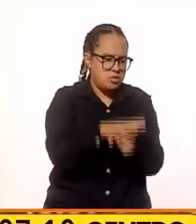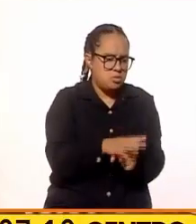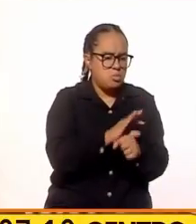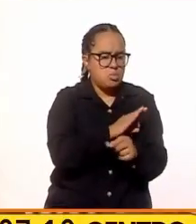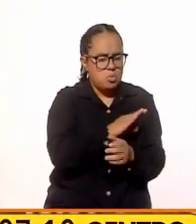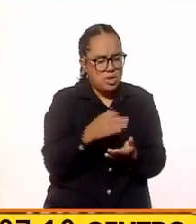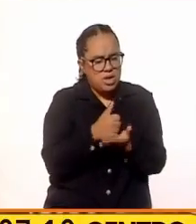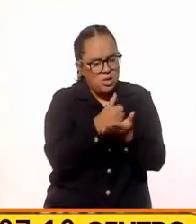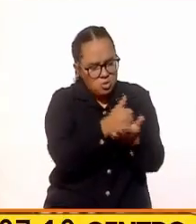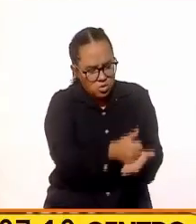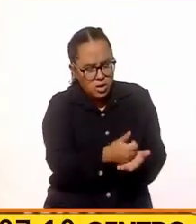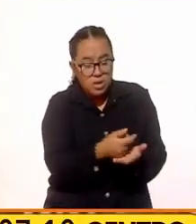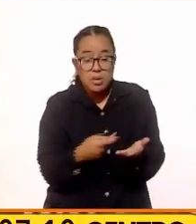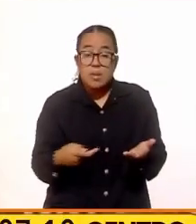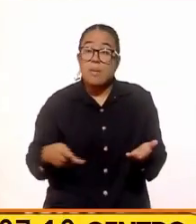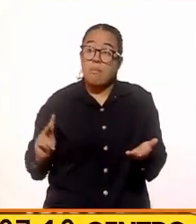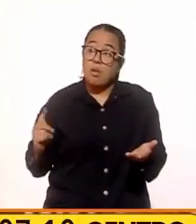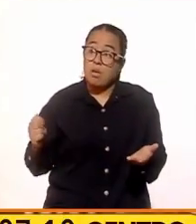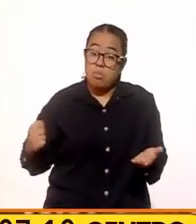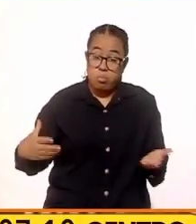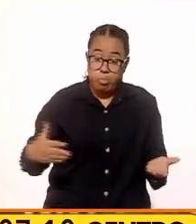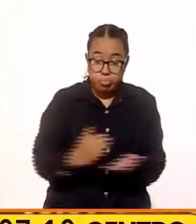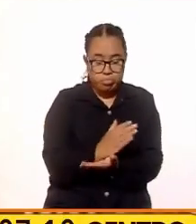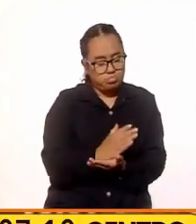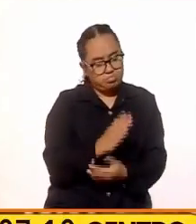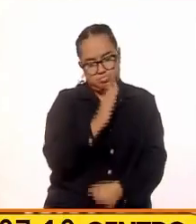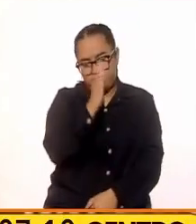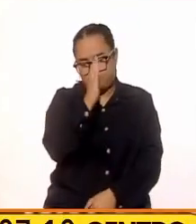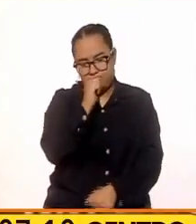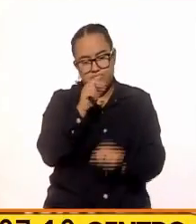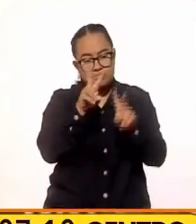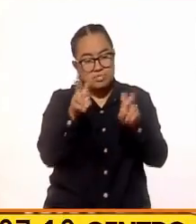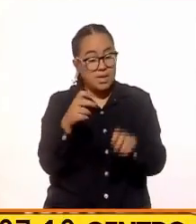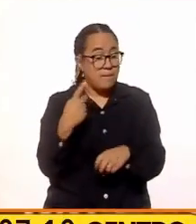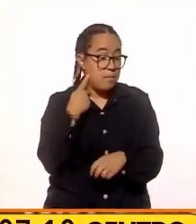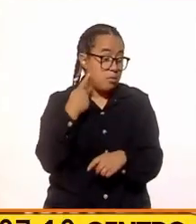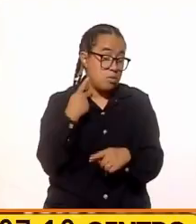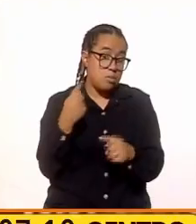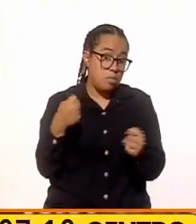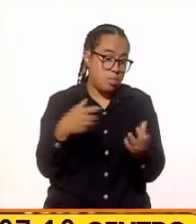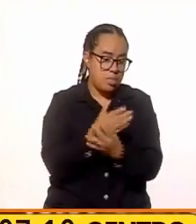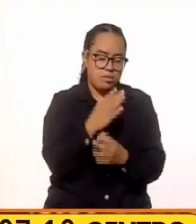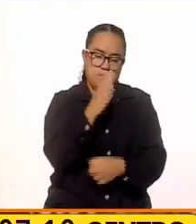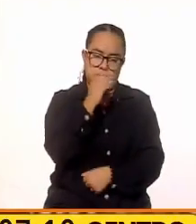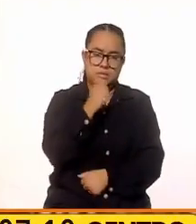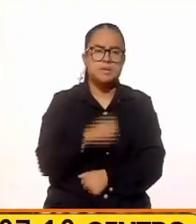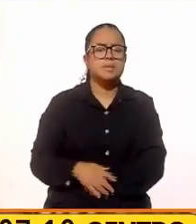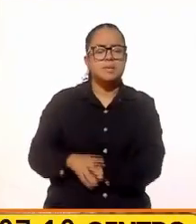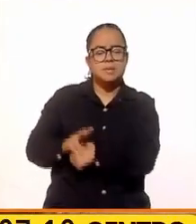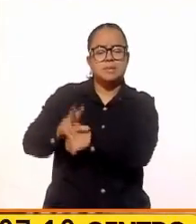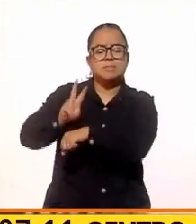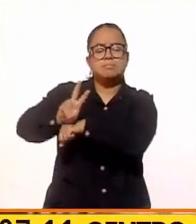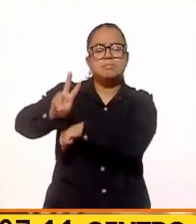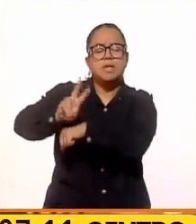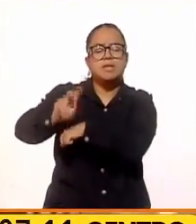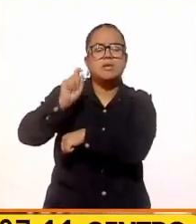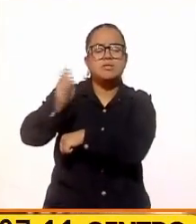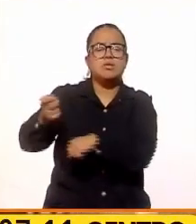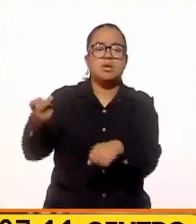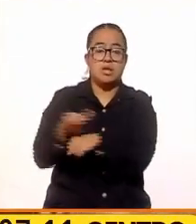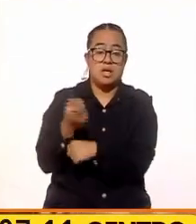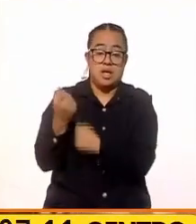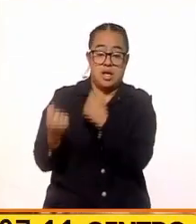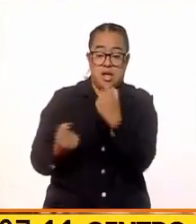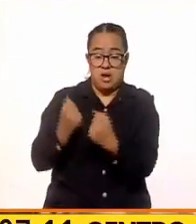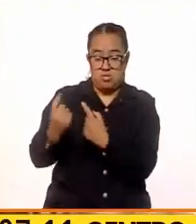de ninguna manera puede intervenir en procesos políticos internos. Lo que ha sucedido en Venezuela es lo que algunos